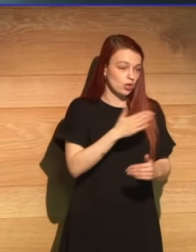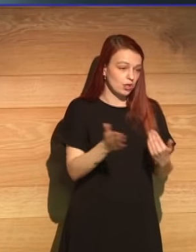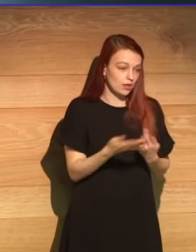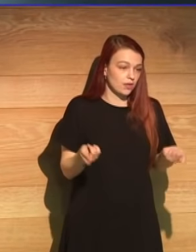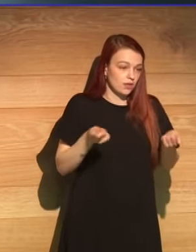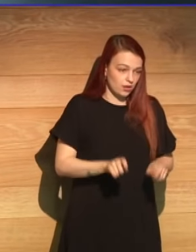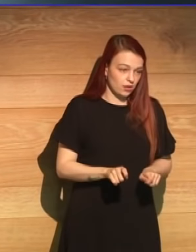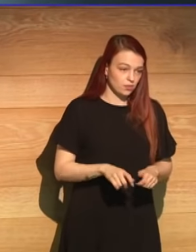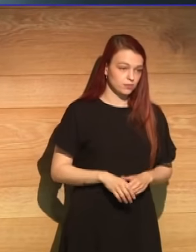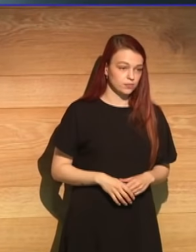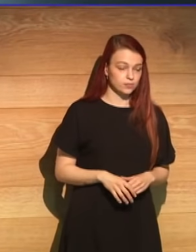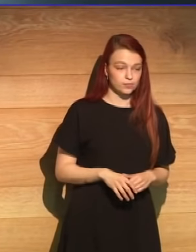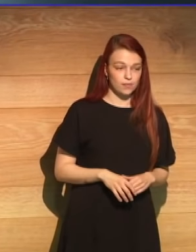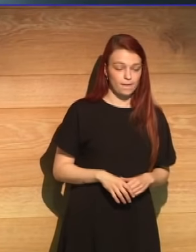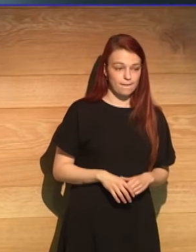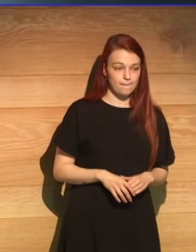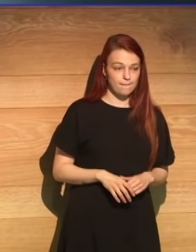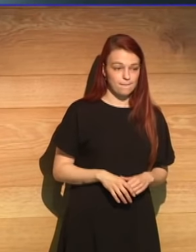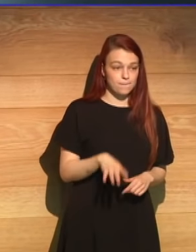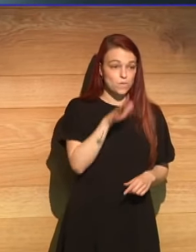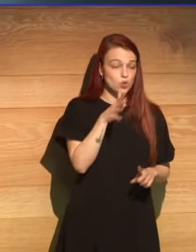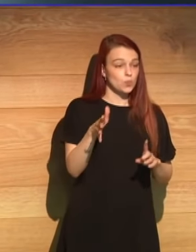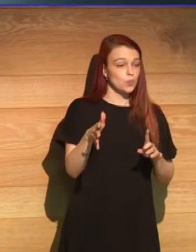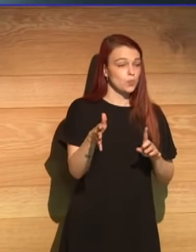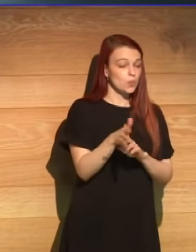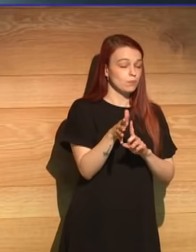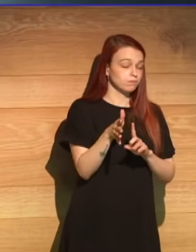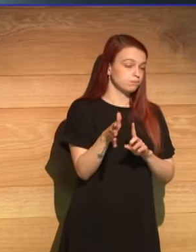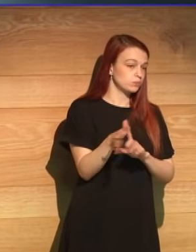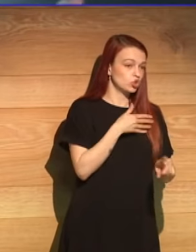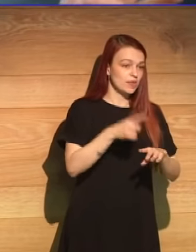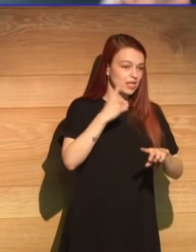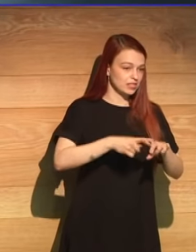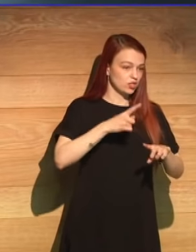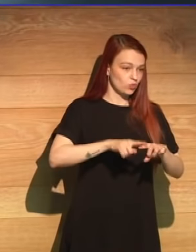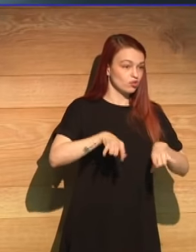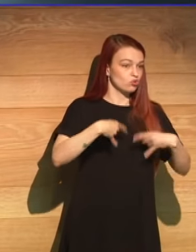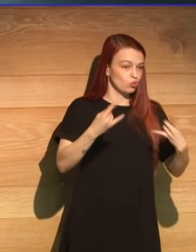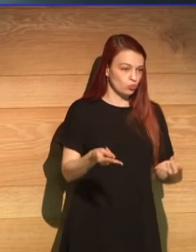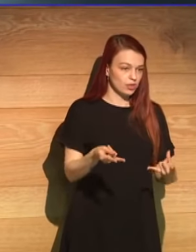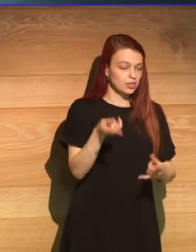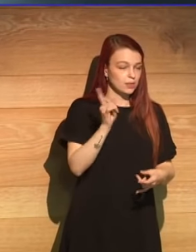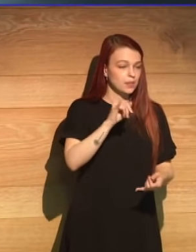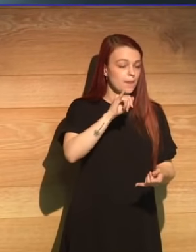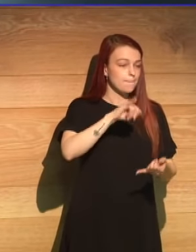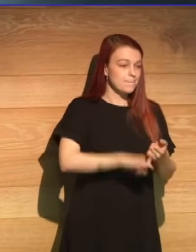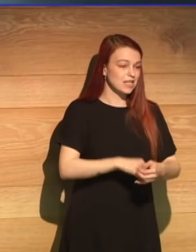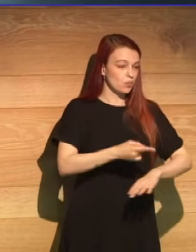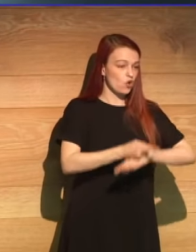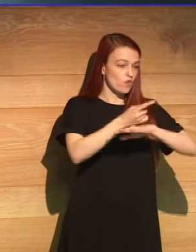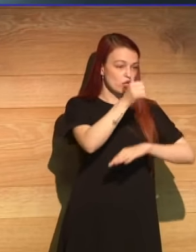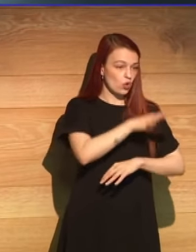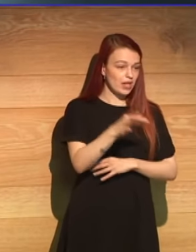del cierre de las escuelas, por estar mucho más expuestas a la violencia sexual. El matrimonio forzoso de las niñas, que ha mencionado